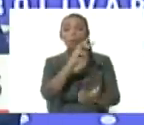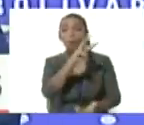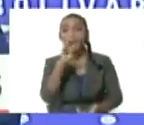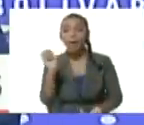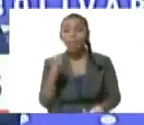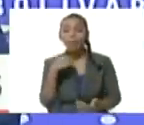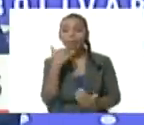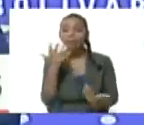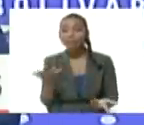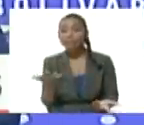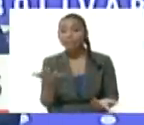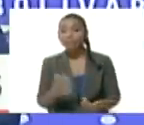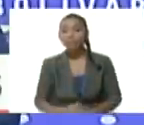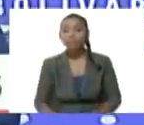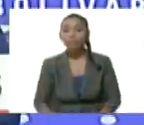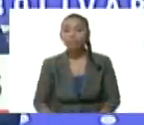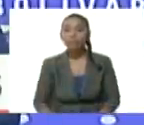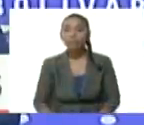2040.